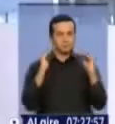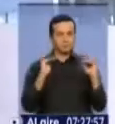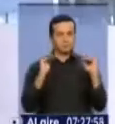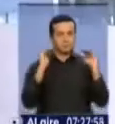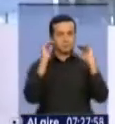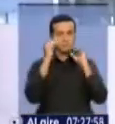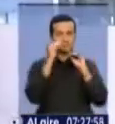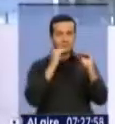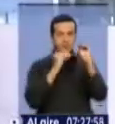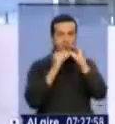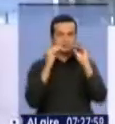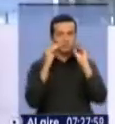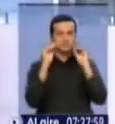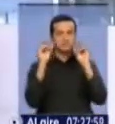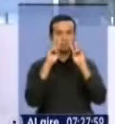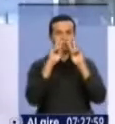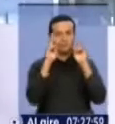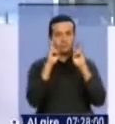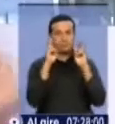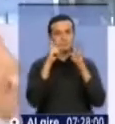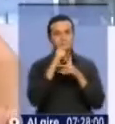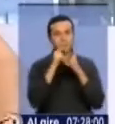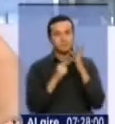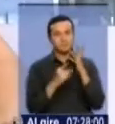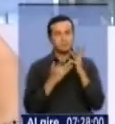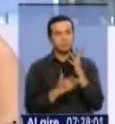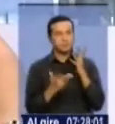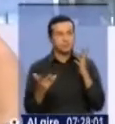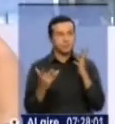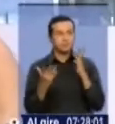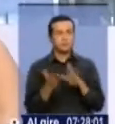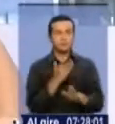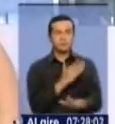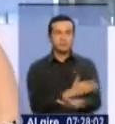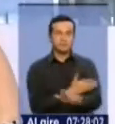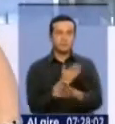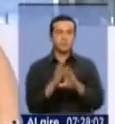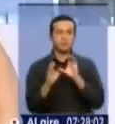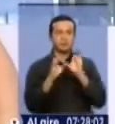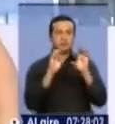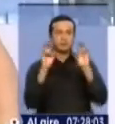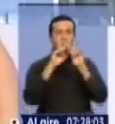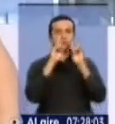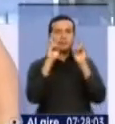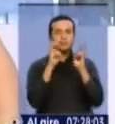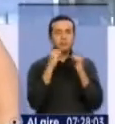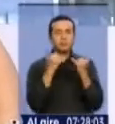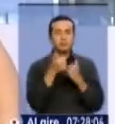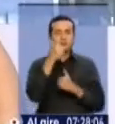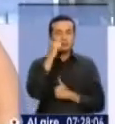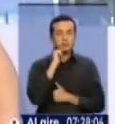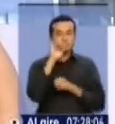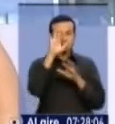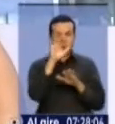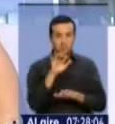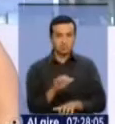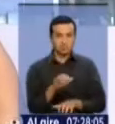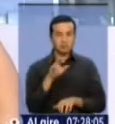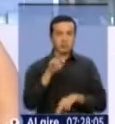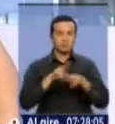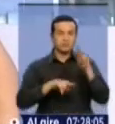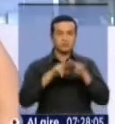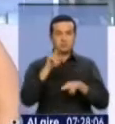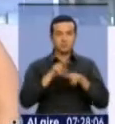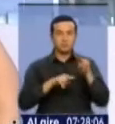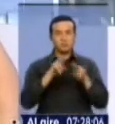alimentaria cuando estamos tocando varios de estos temas tras cámaras incluso estábamos adelantando un poco de que el día de ayer estuvo el secretario de reconstrucción